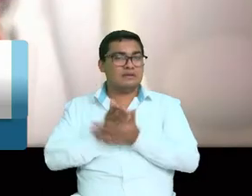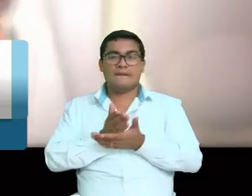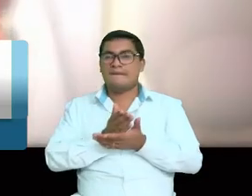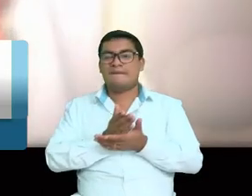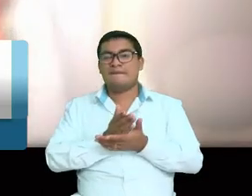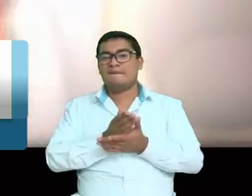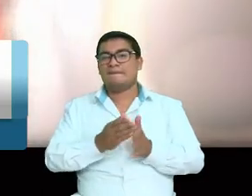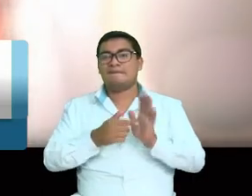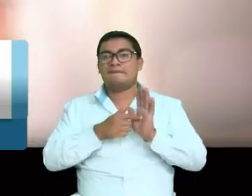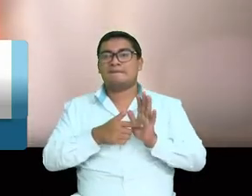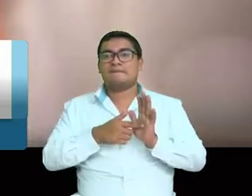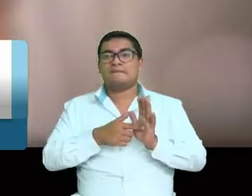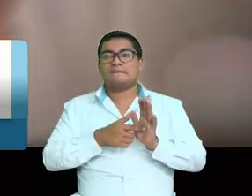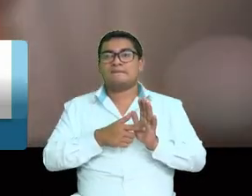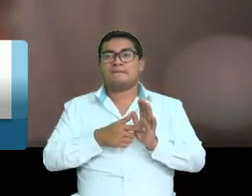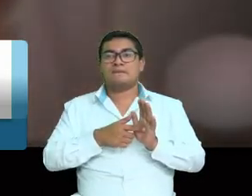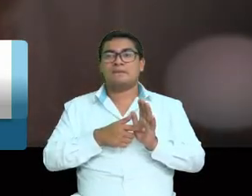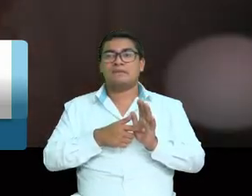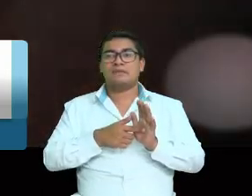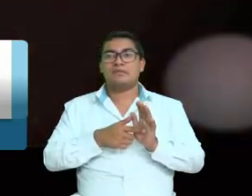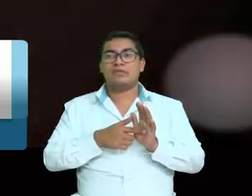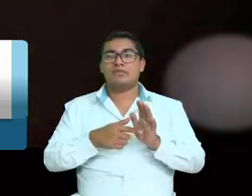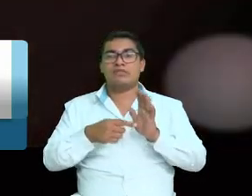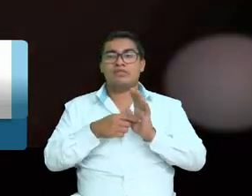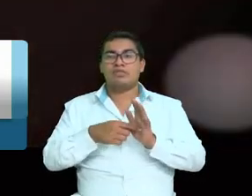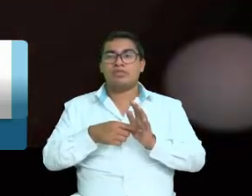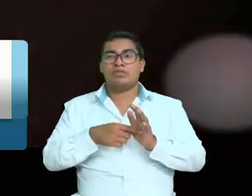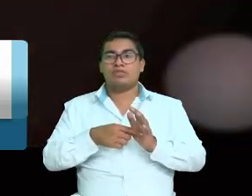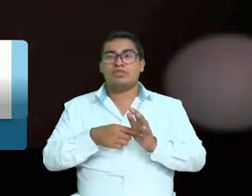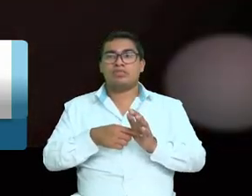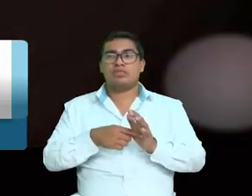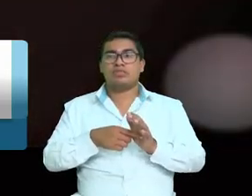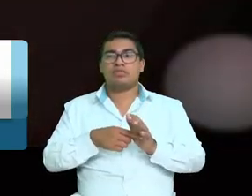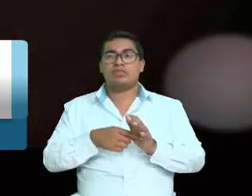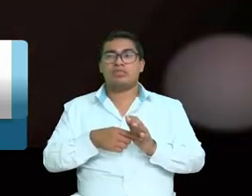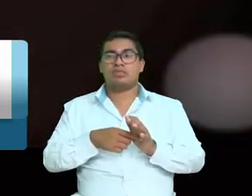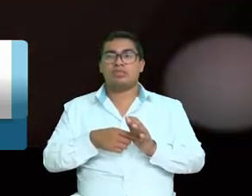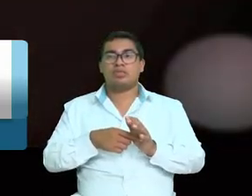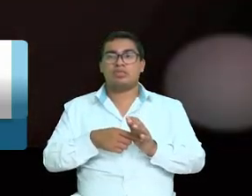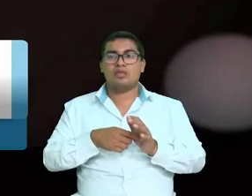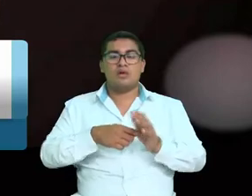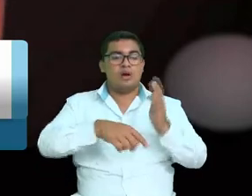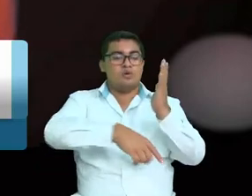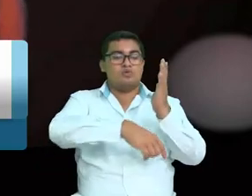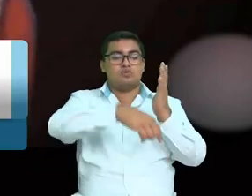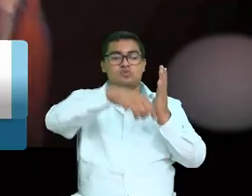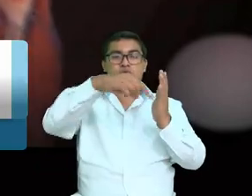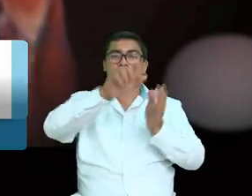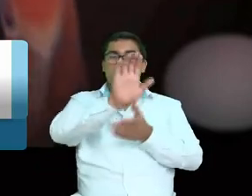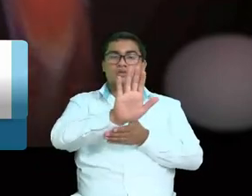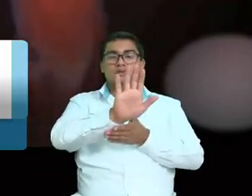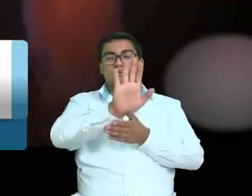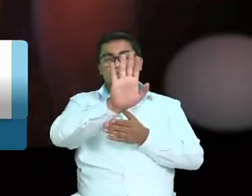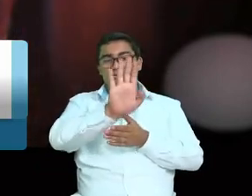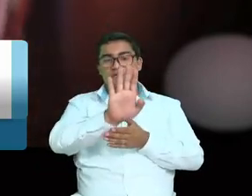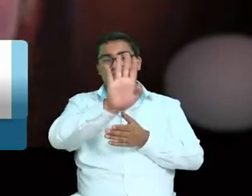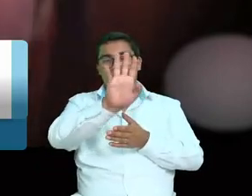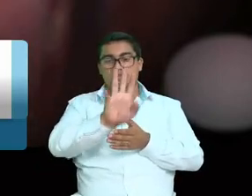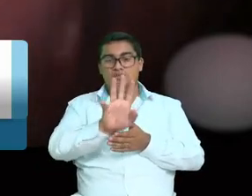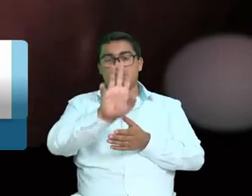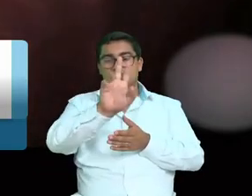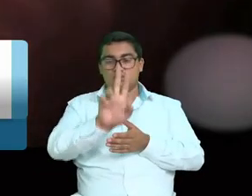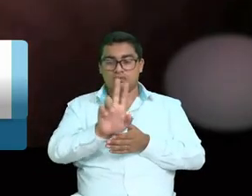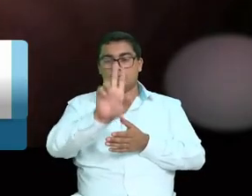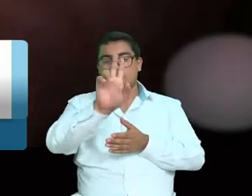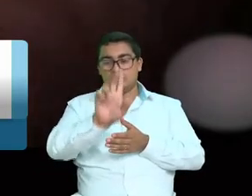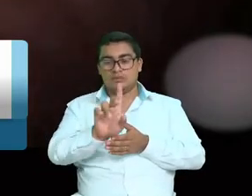¿has visto cuando van a salir un cohete para el espacio que va en reversa, ¿no? 5, 3, 4,